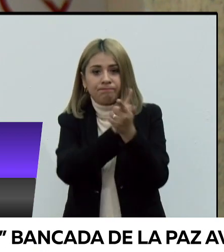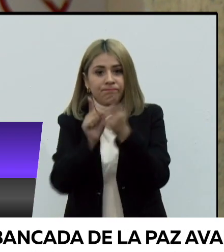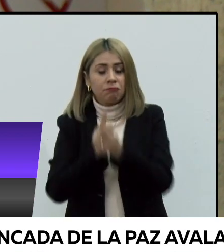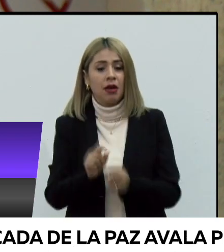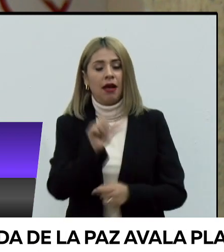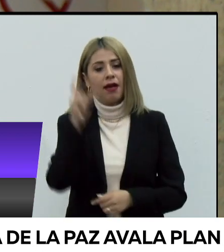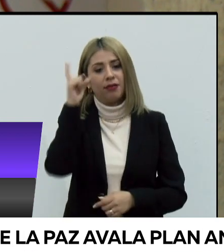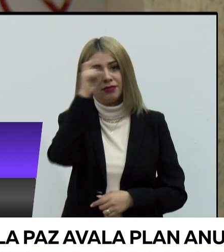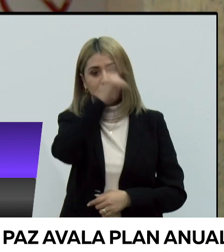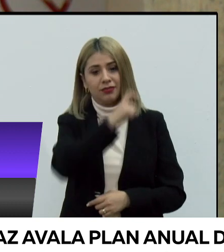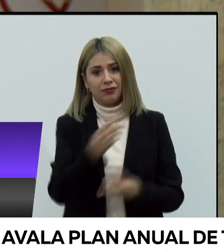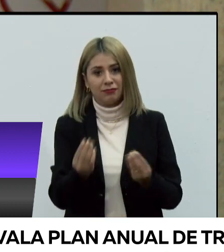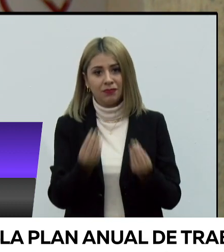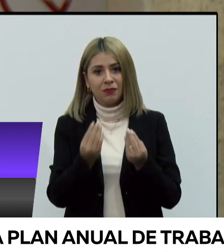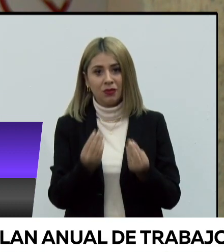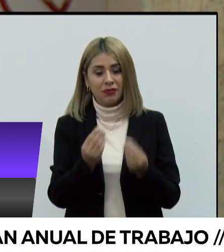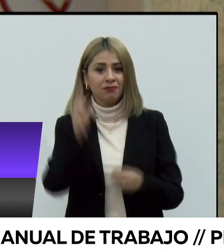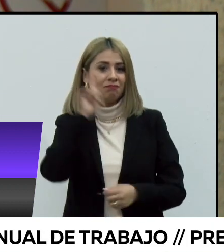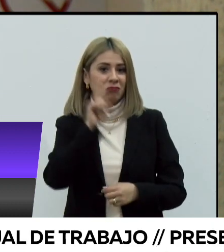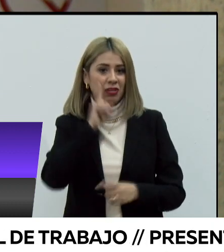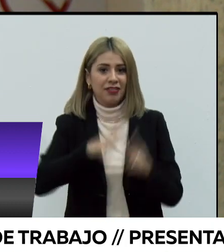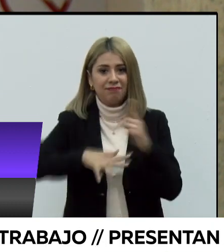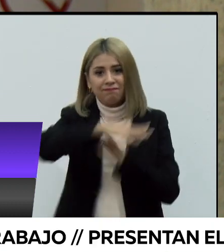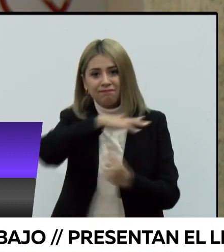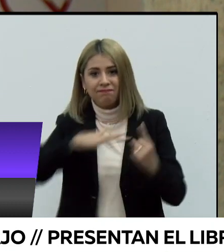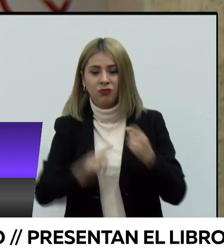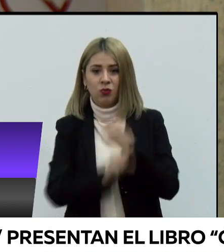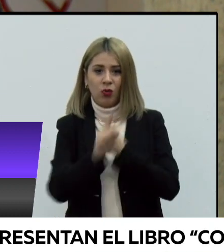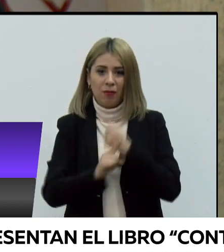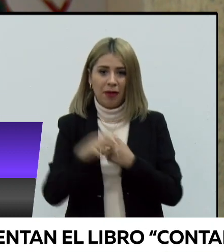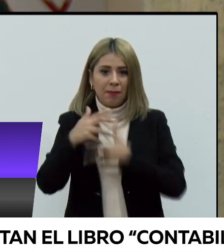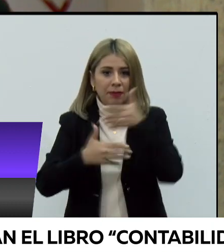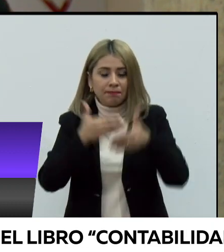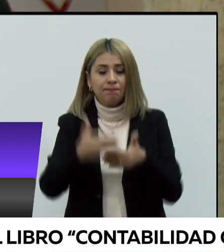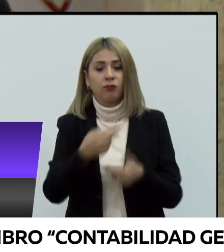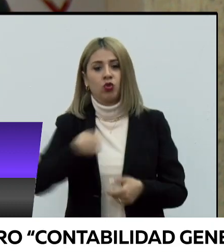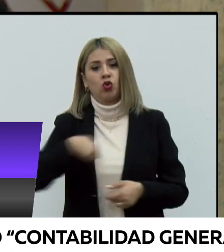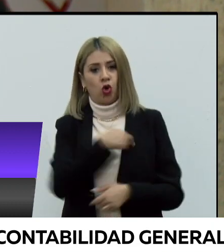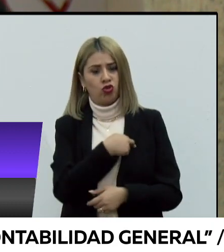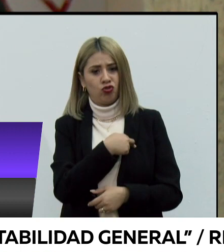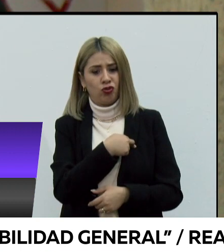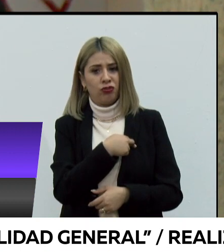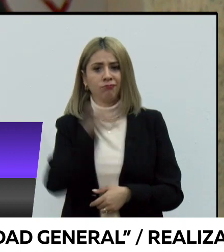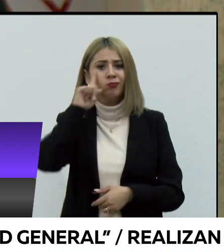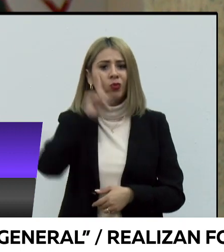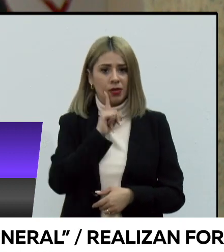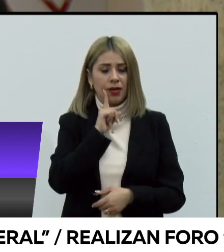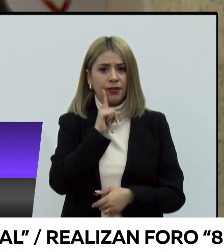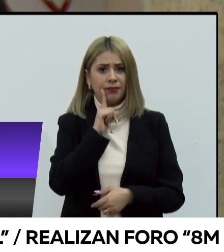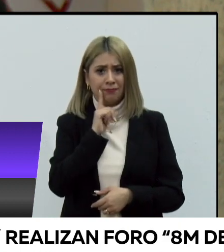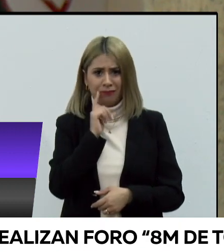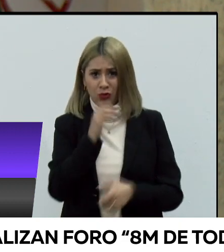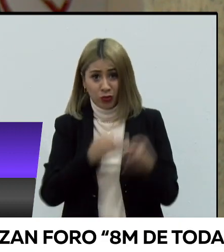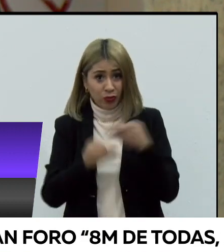para muchas desde sus distintos contextos y que entonces, cuando decimos nosotras, no siempre hablamos